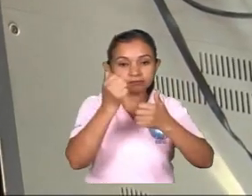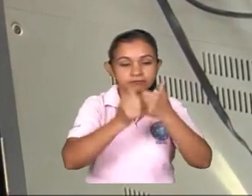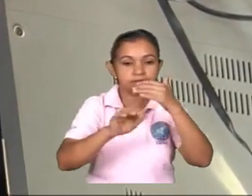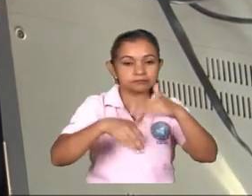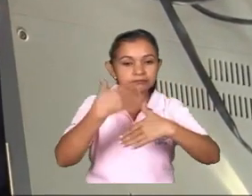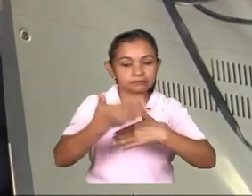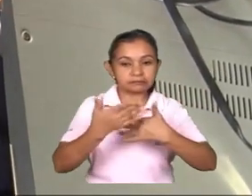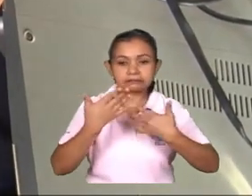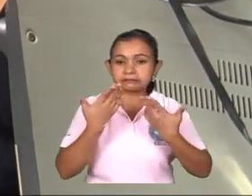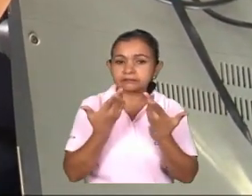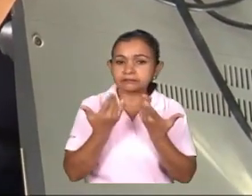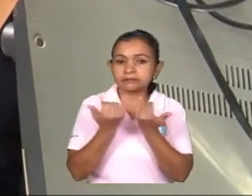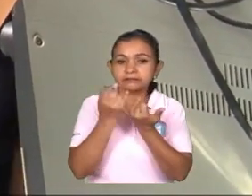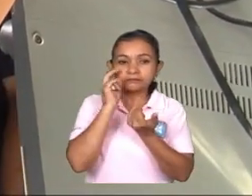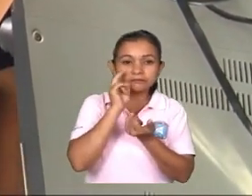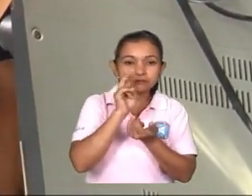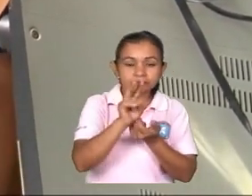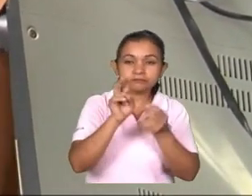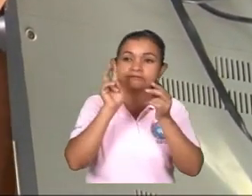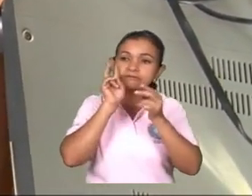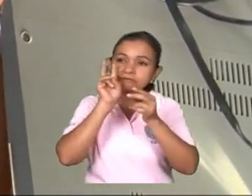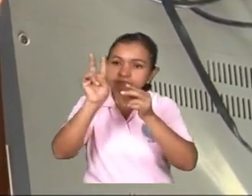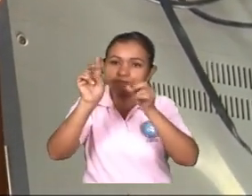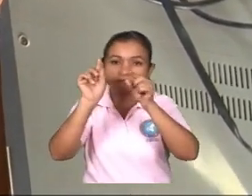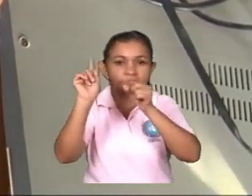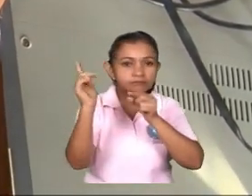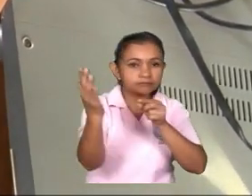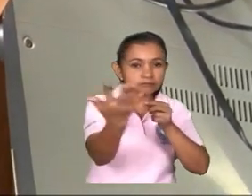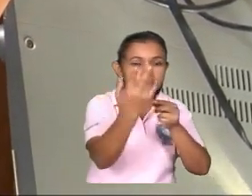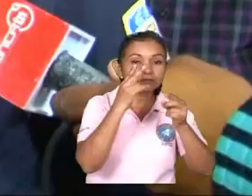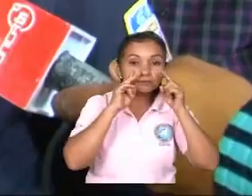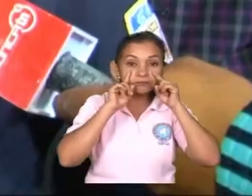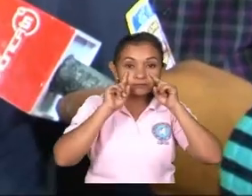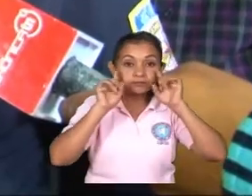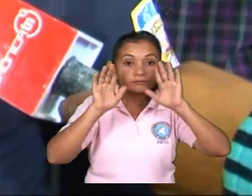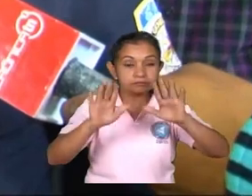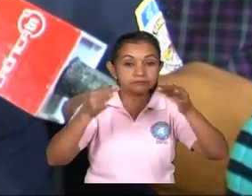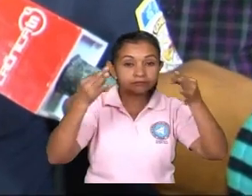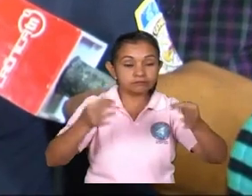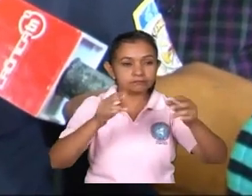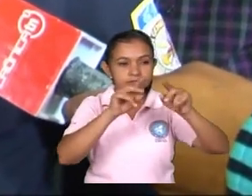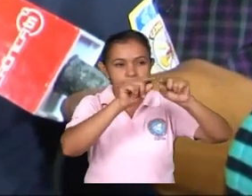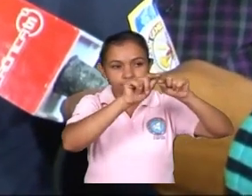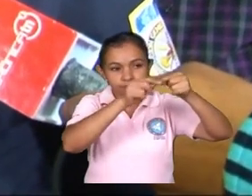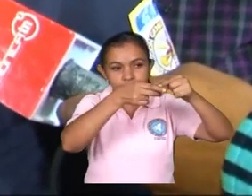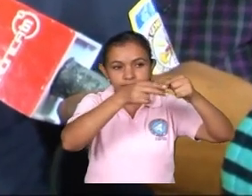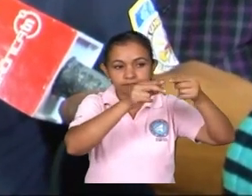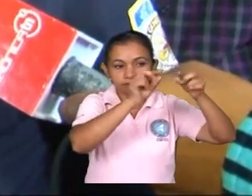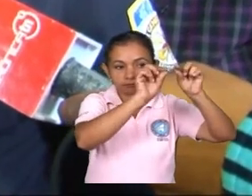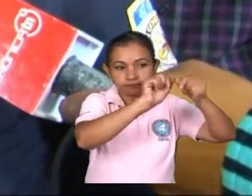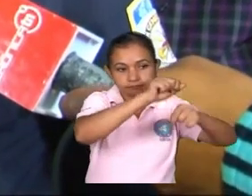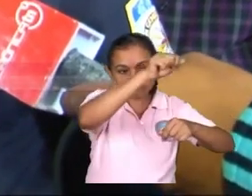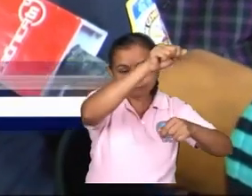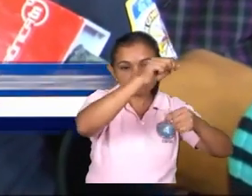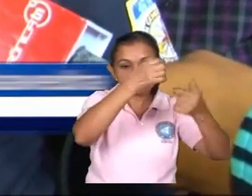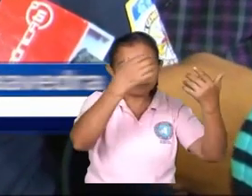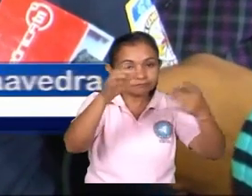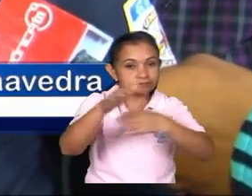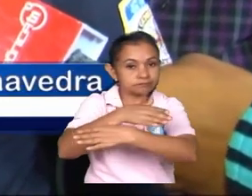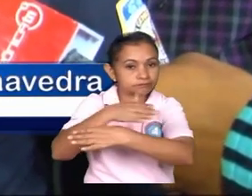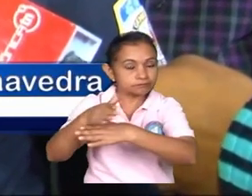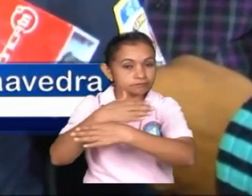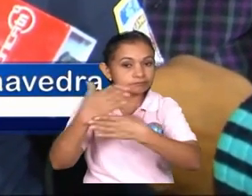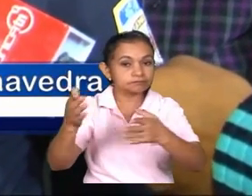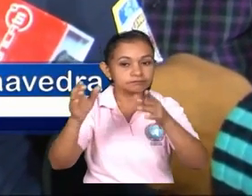lamentar. Si ustedes miran, nosotros andamos viendo todo el sistema de protección que hay aquí. Andamos revisando los extinguidores, andamos revisando